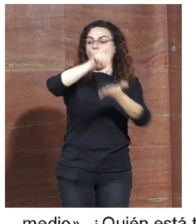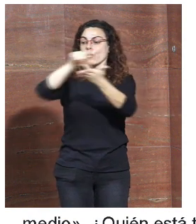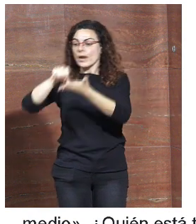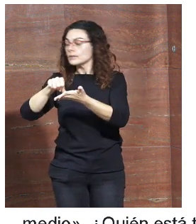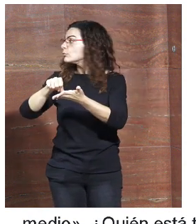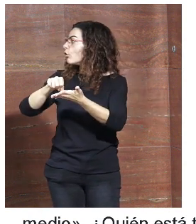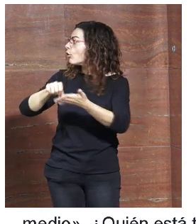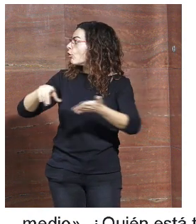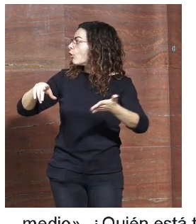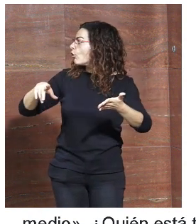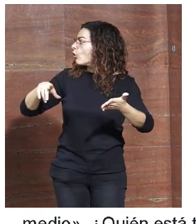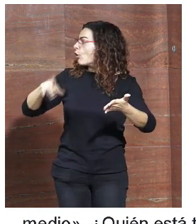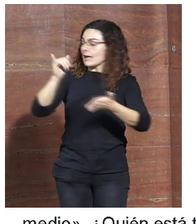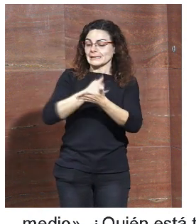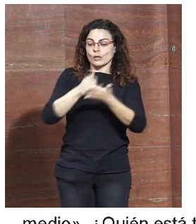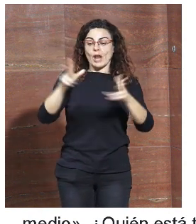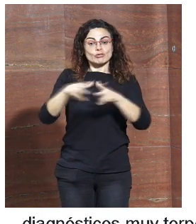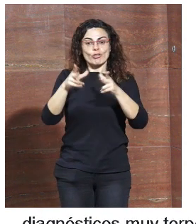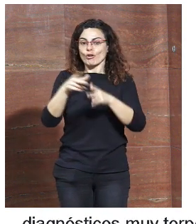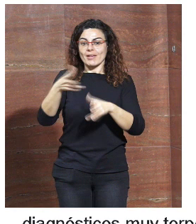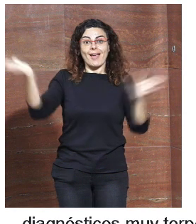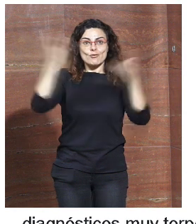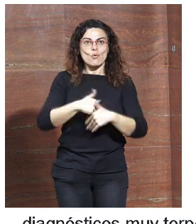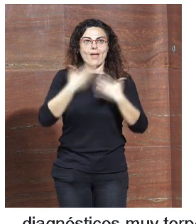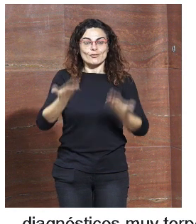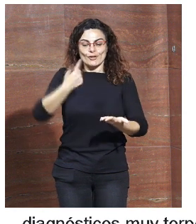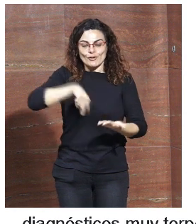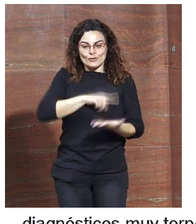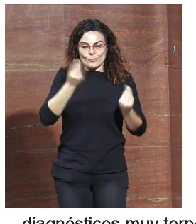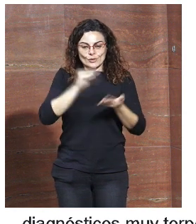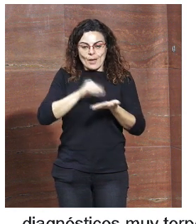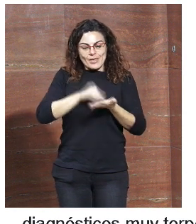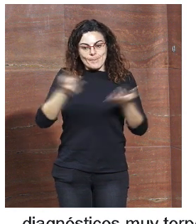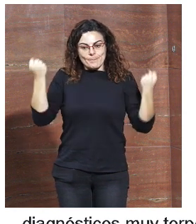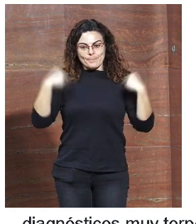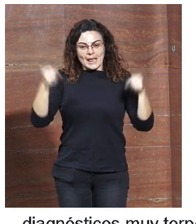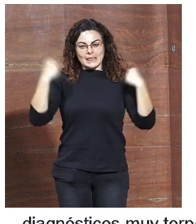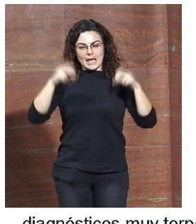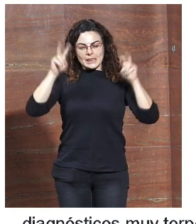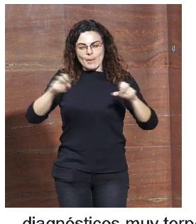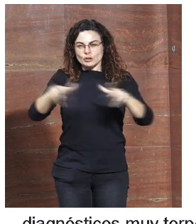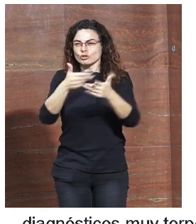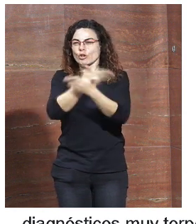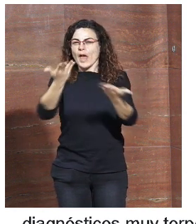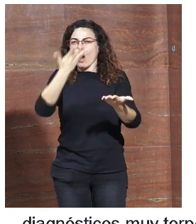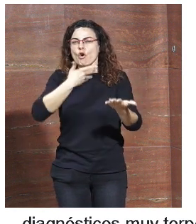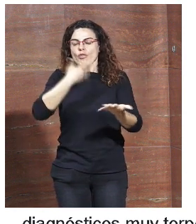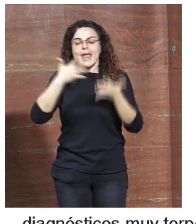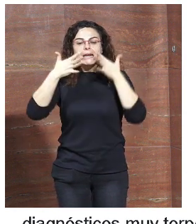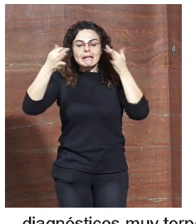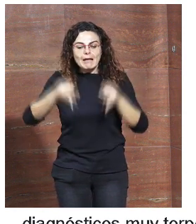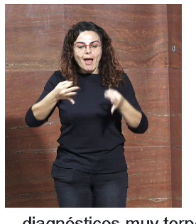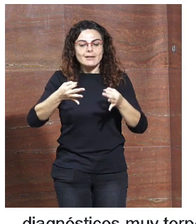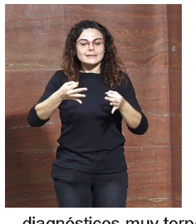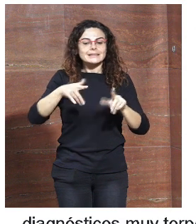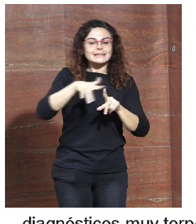no somos capaces de aplicar un poco de conocimiento real de condiciones